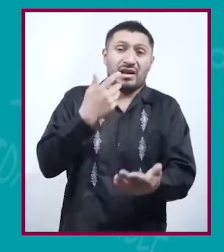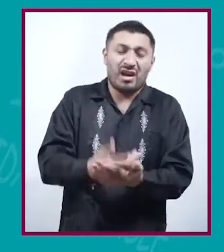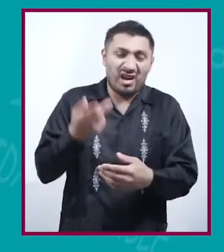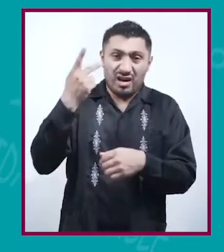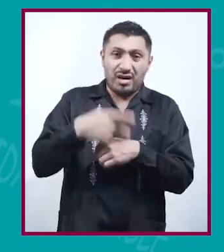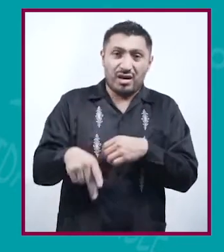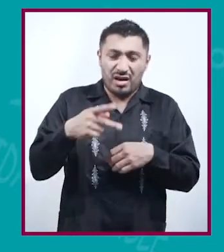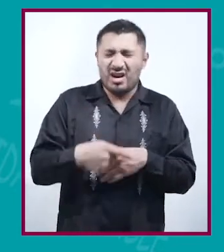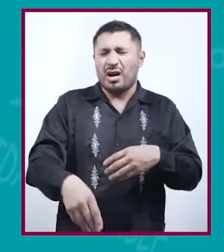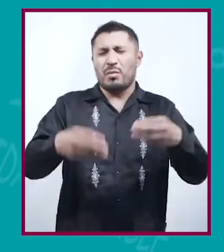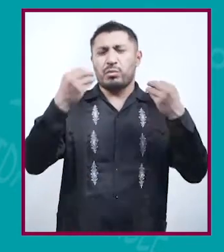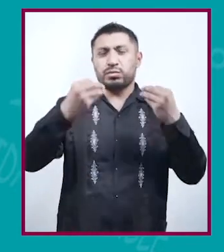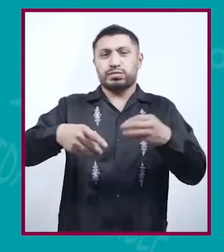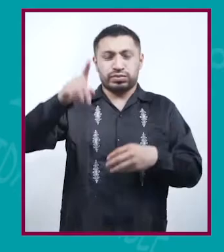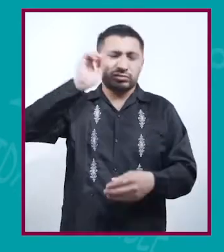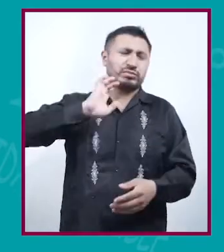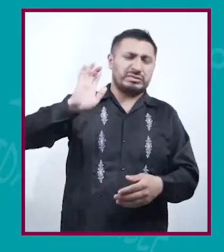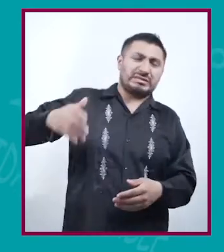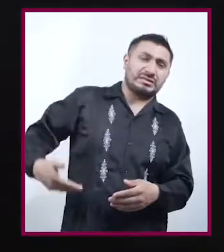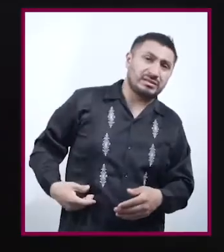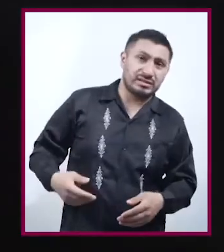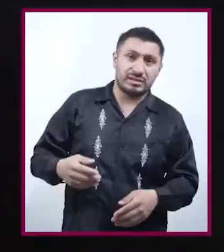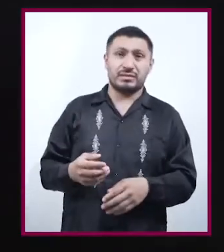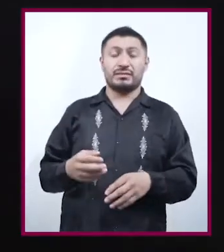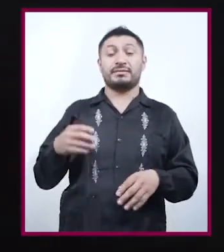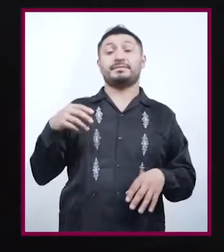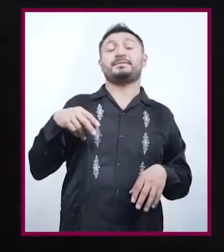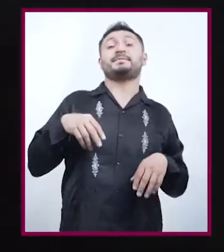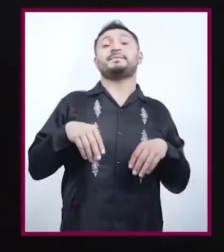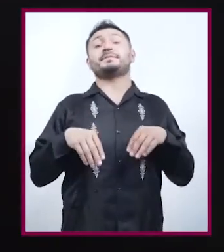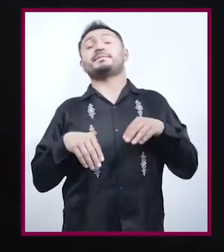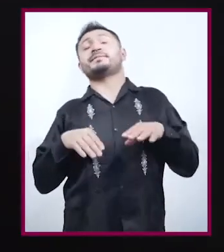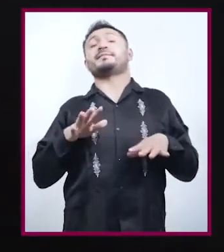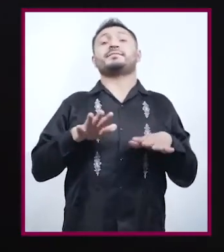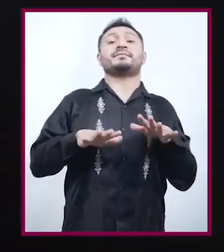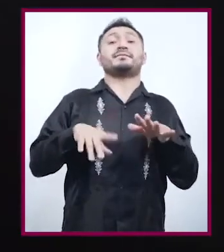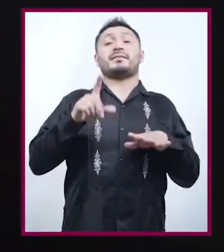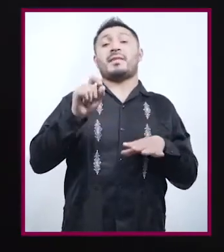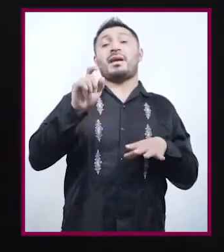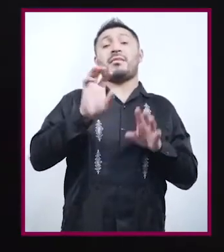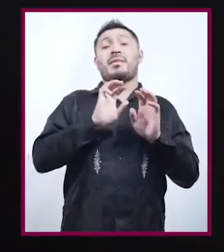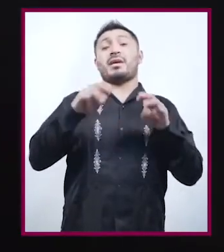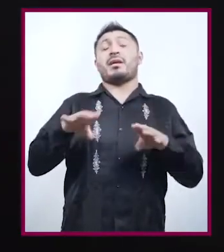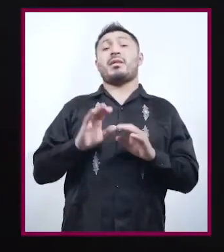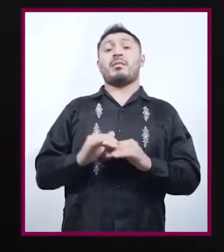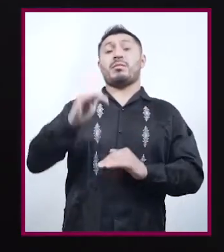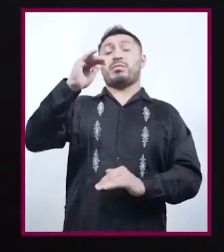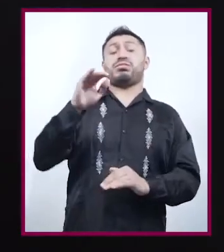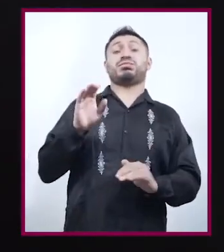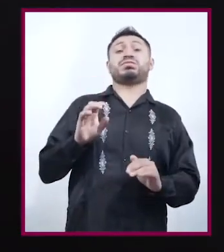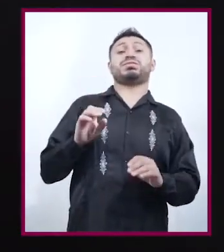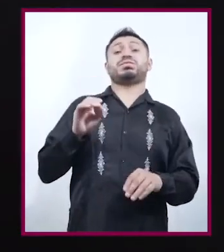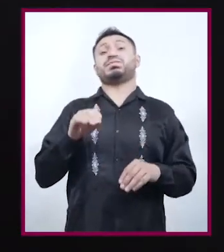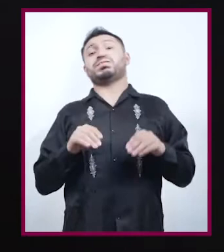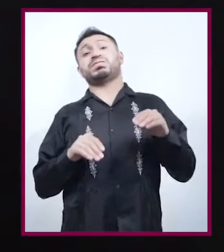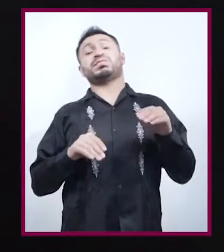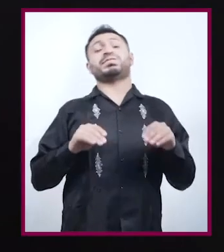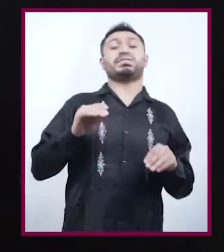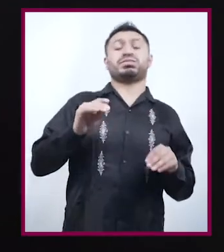llegó a haber un buen número de mujeres accidentadas por tropezar desde lo alto de sus chapines de hasta 20 centímetros de